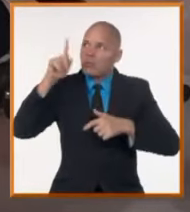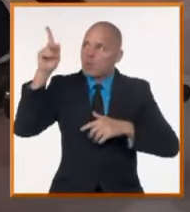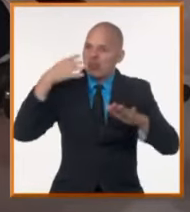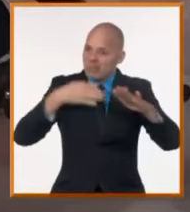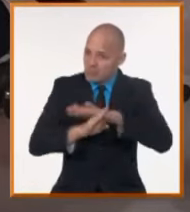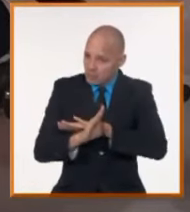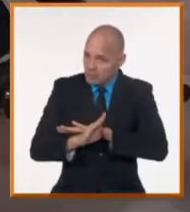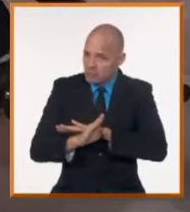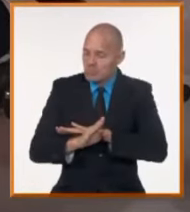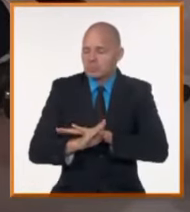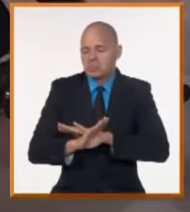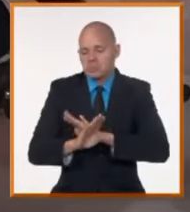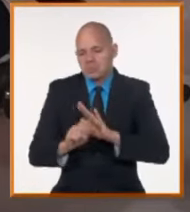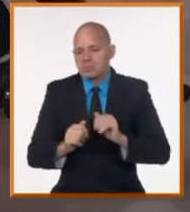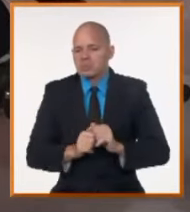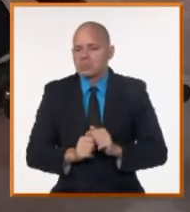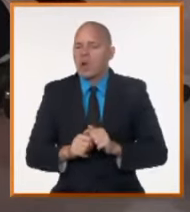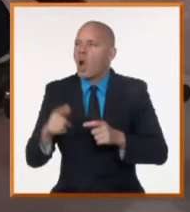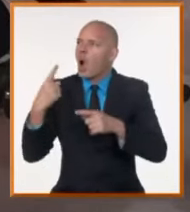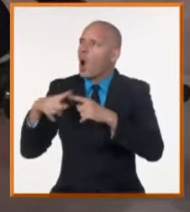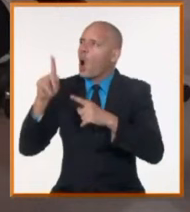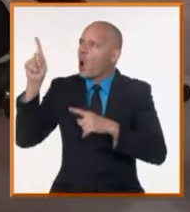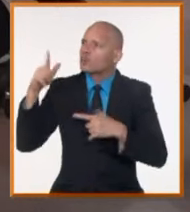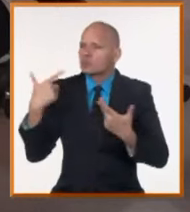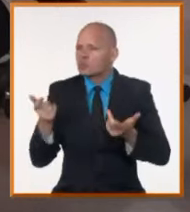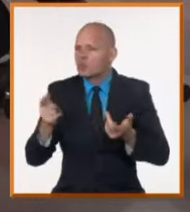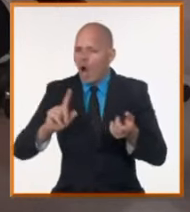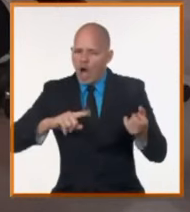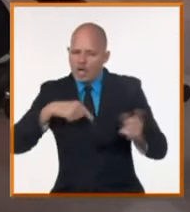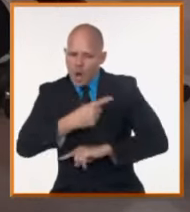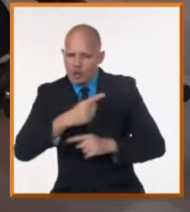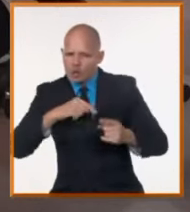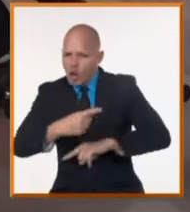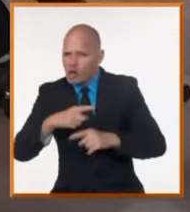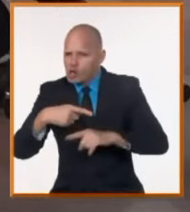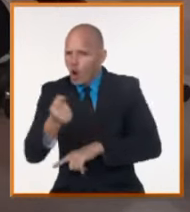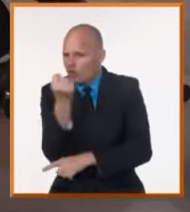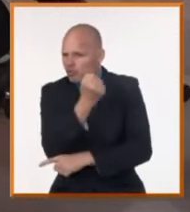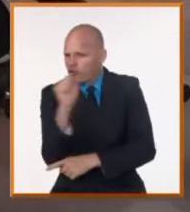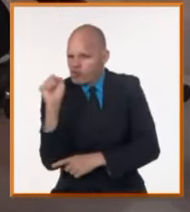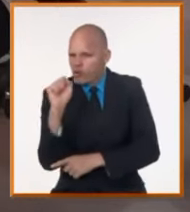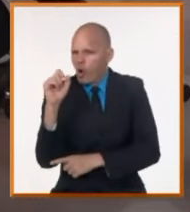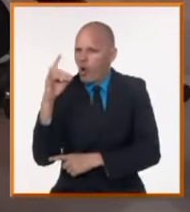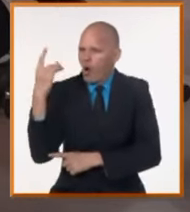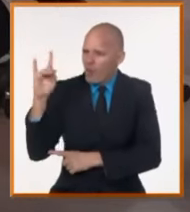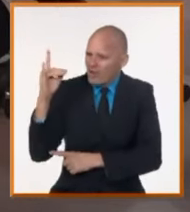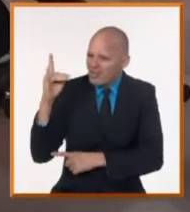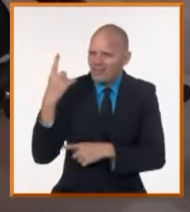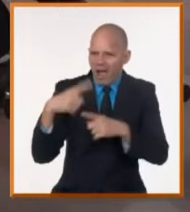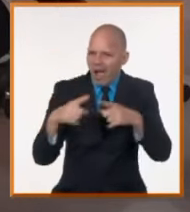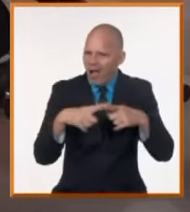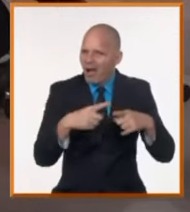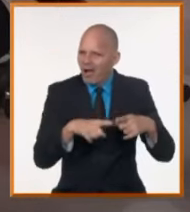que se llamaron de judicialización de la política, los golpes de Estado parlamentarios, el uso